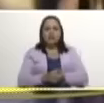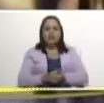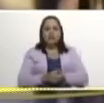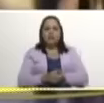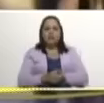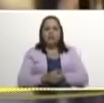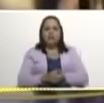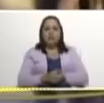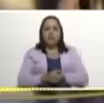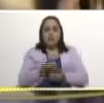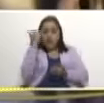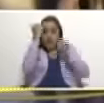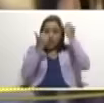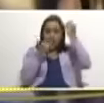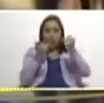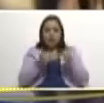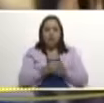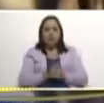y las ambiciones